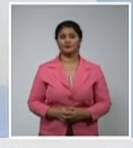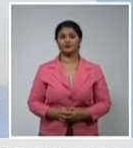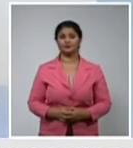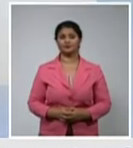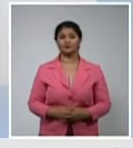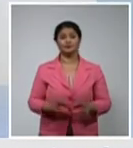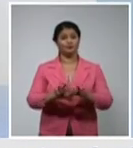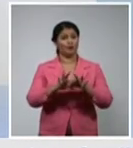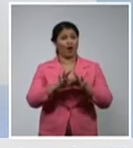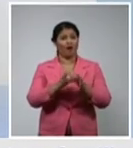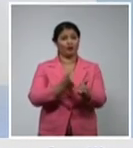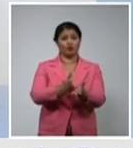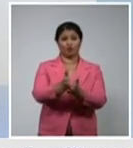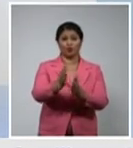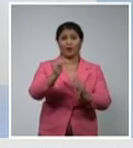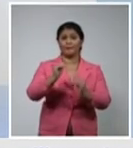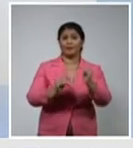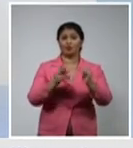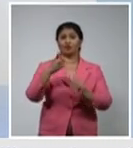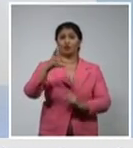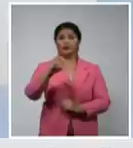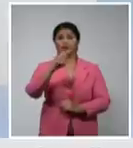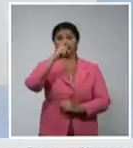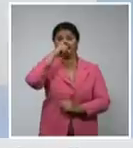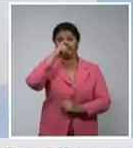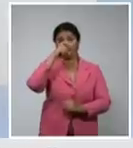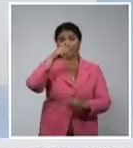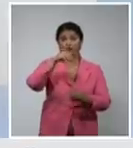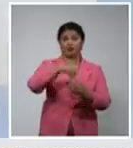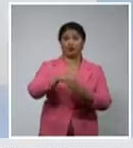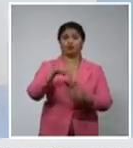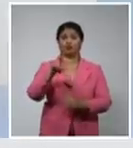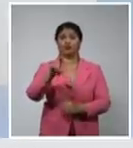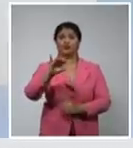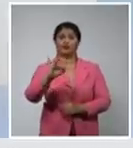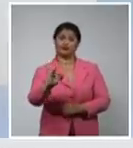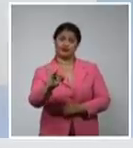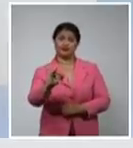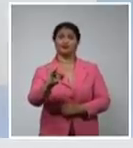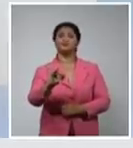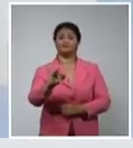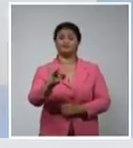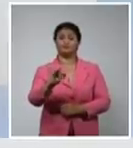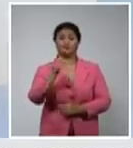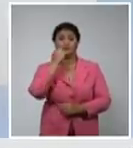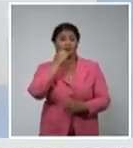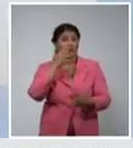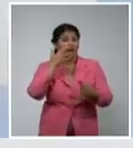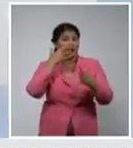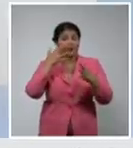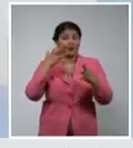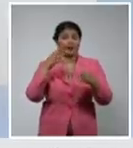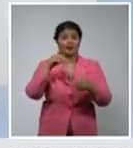elevada, 97. Y lo que es más importante, de los 97,